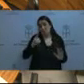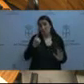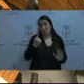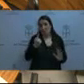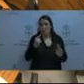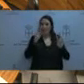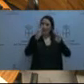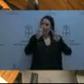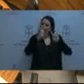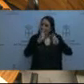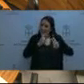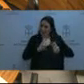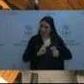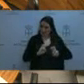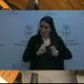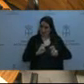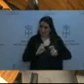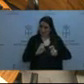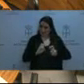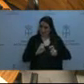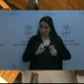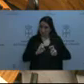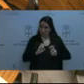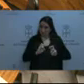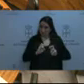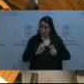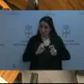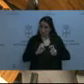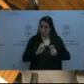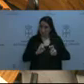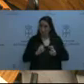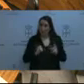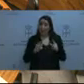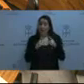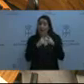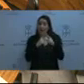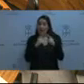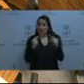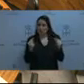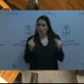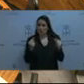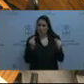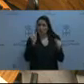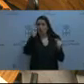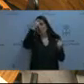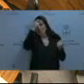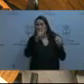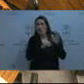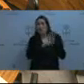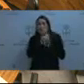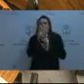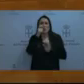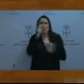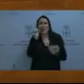analizar un poco la evolución de lo que ha supuesto para nuestra comunidad autónoma el concepto de desarrollo rural. Hace